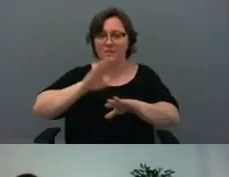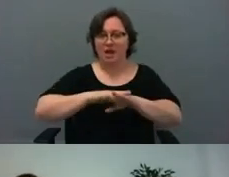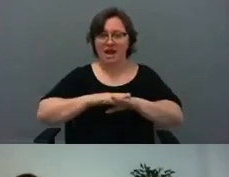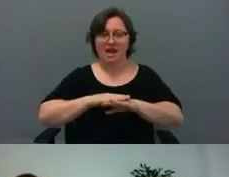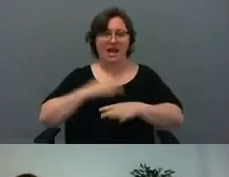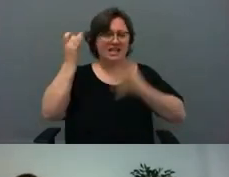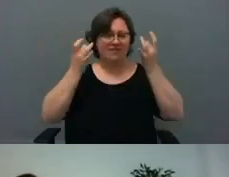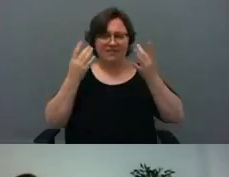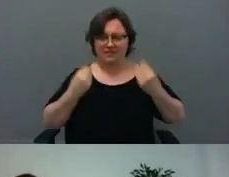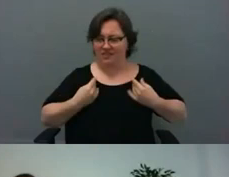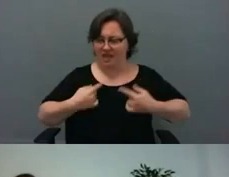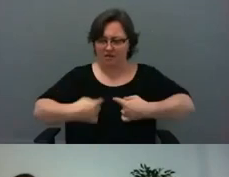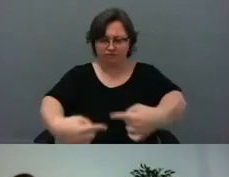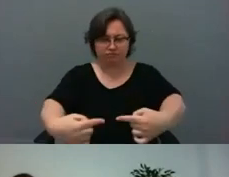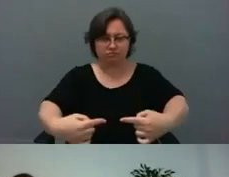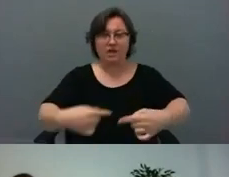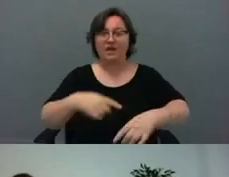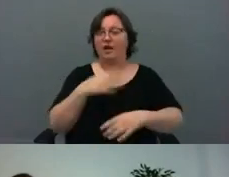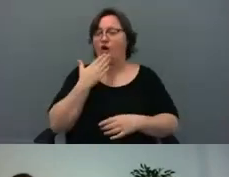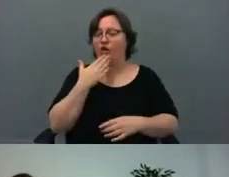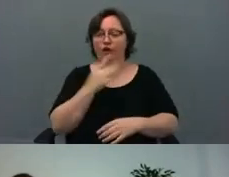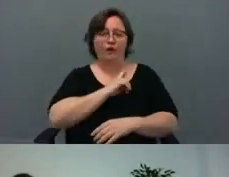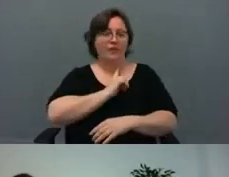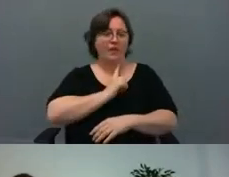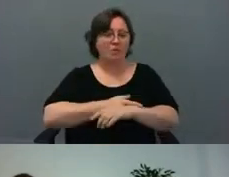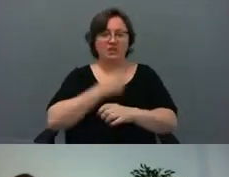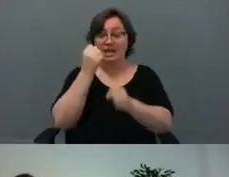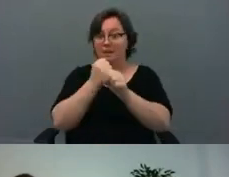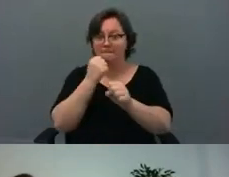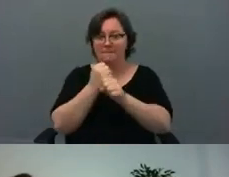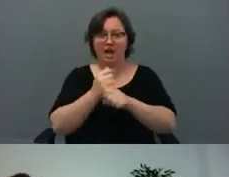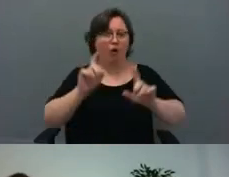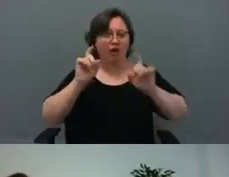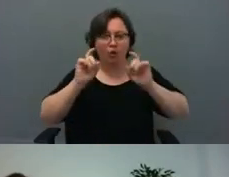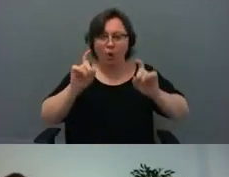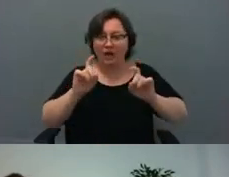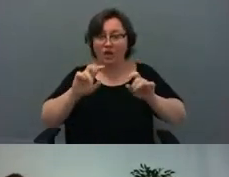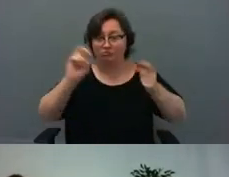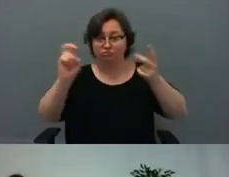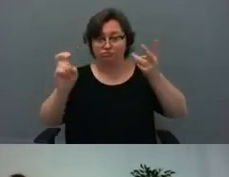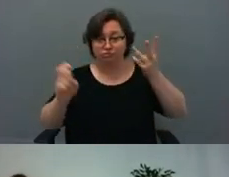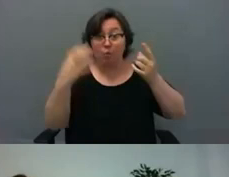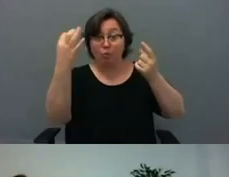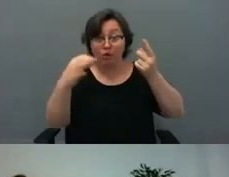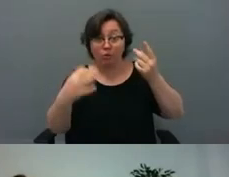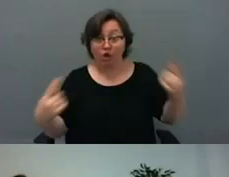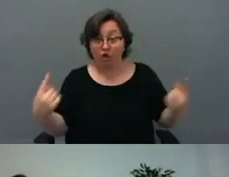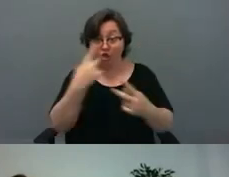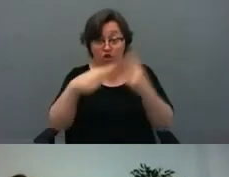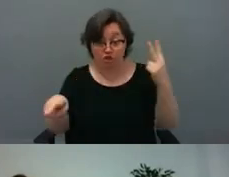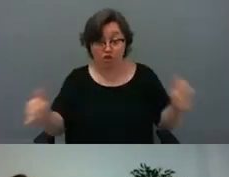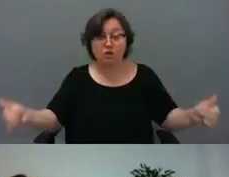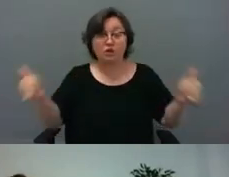las actividades de ocio, de deporte, de empleo, de educación, etcétera, etcétera, ¿hasta qué